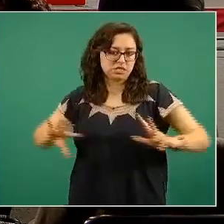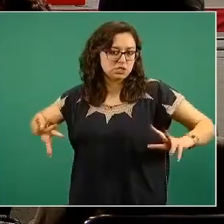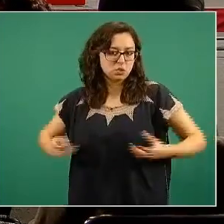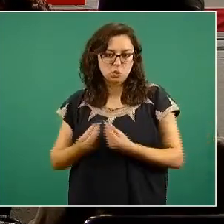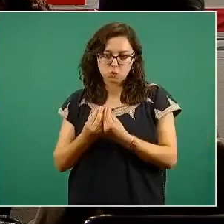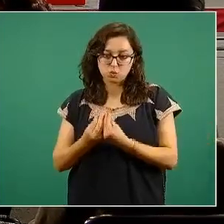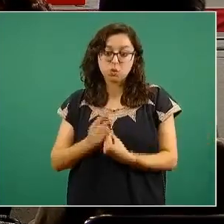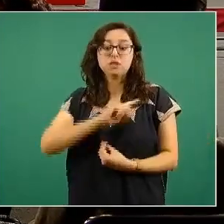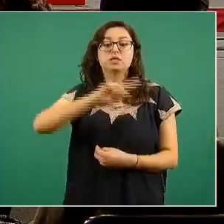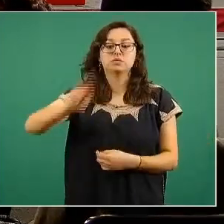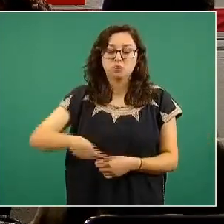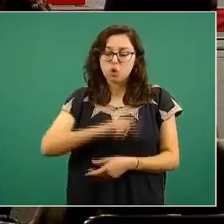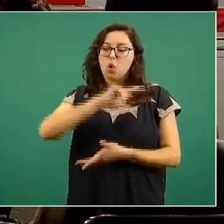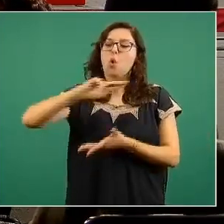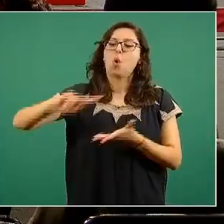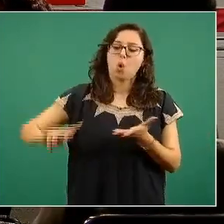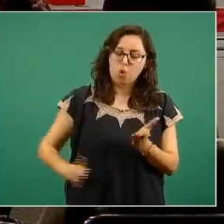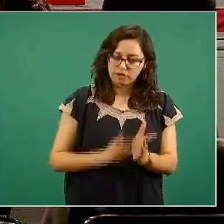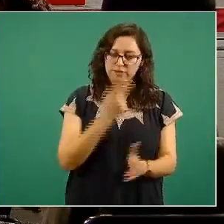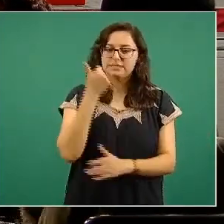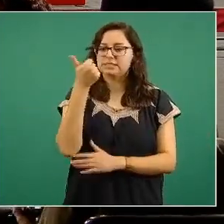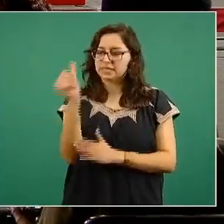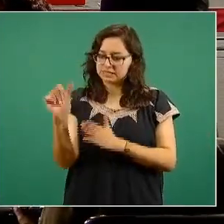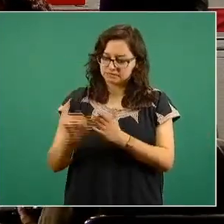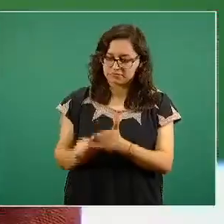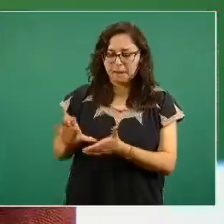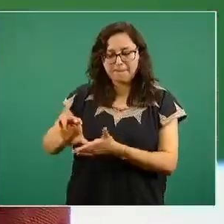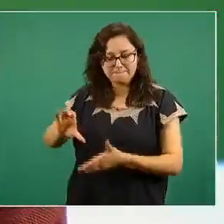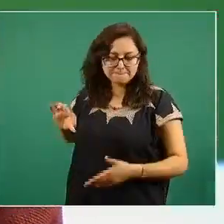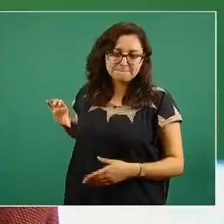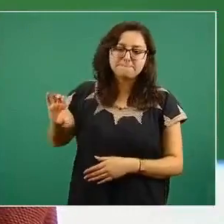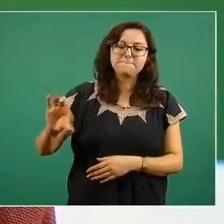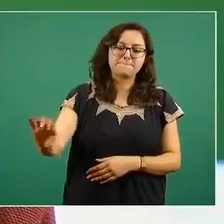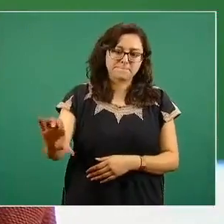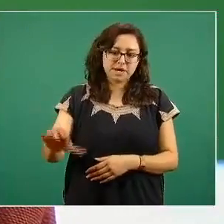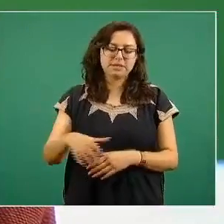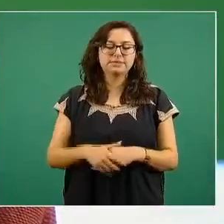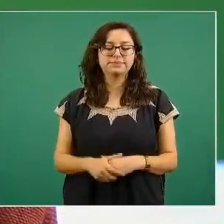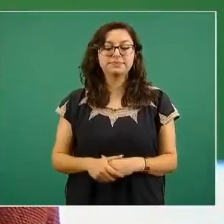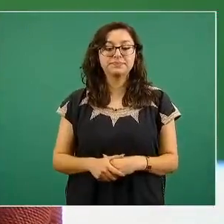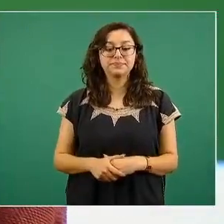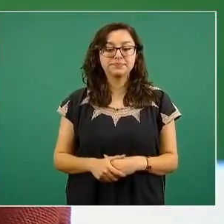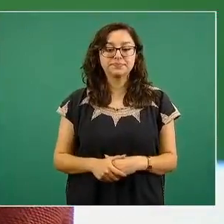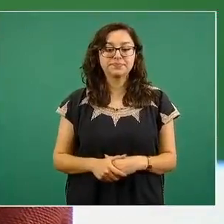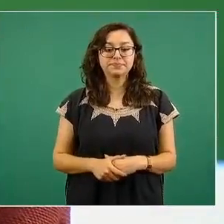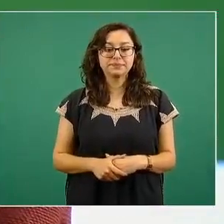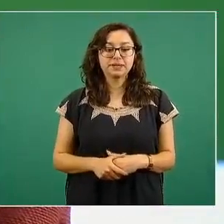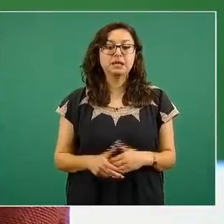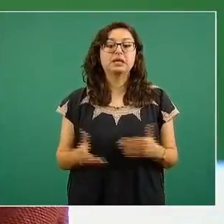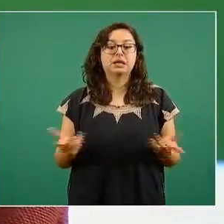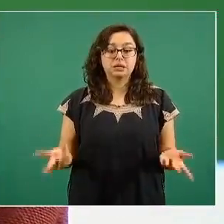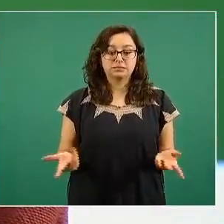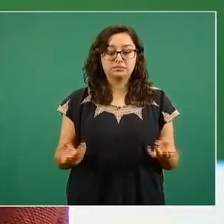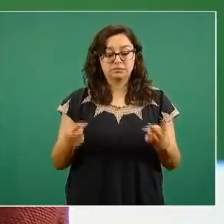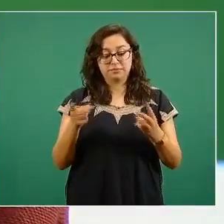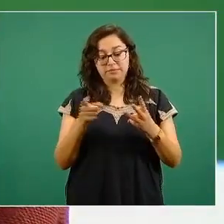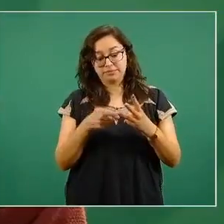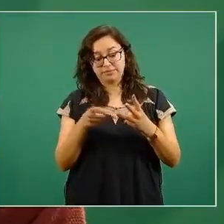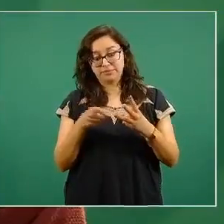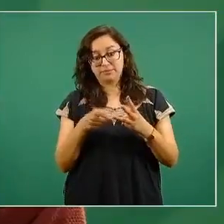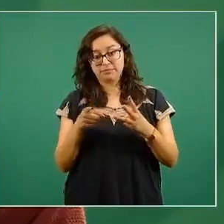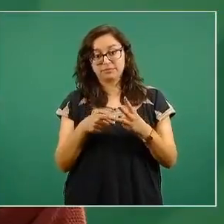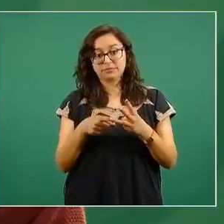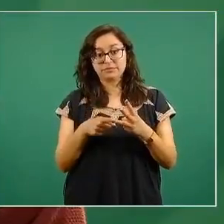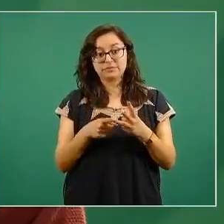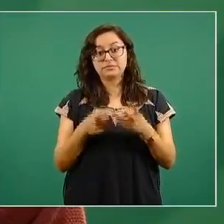las personas enfermas para que continuaran por otro periodo de duración semejante. Y finalmente hay un tercer grupo